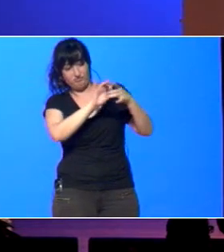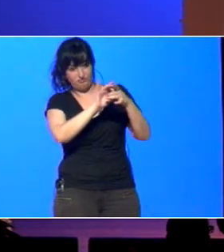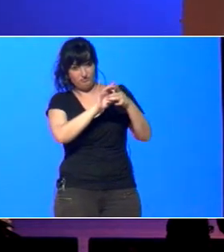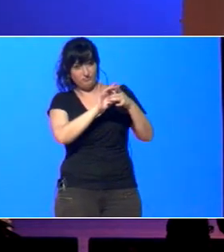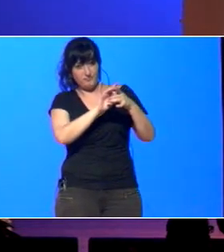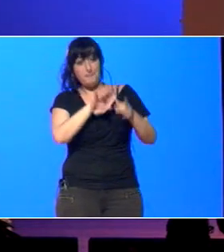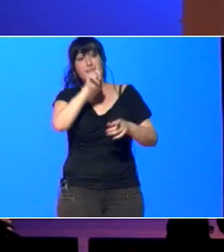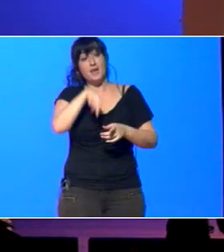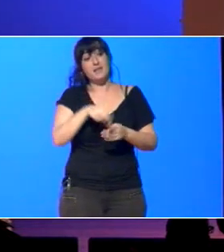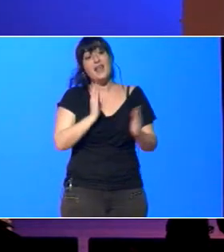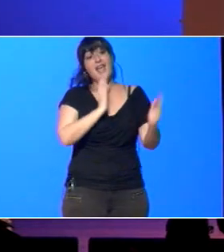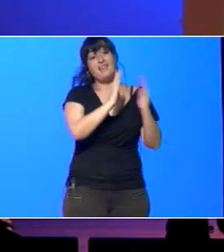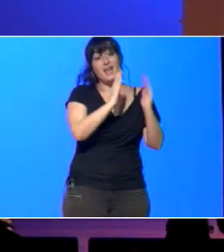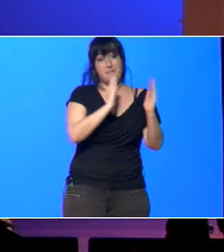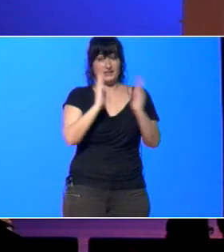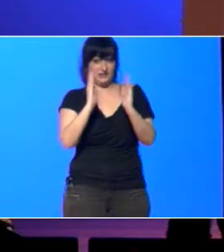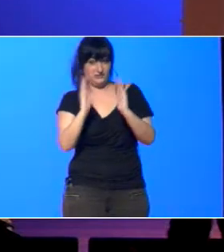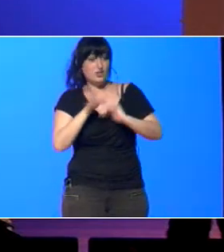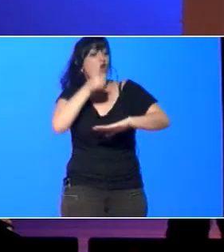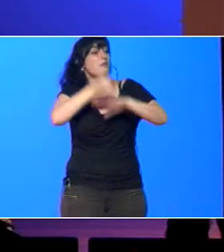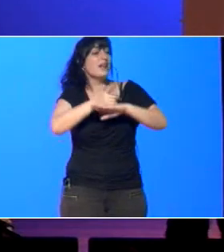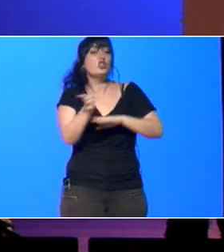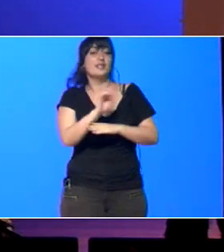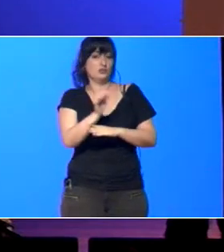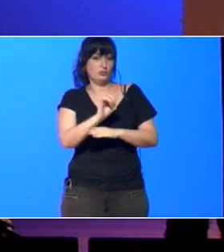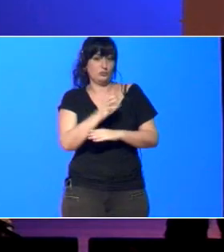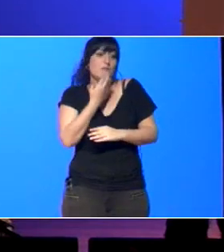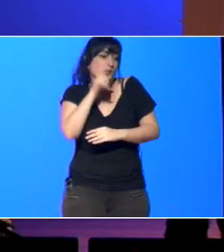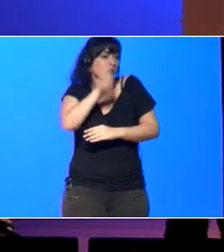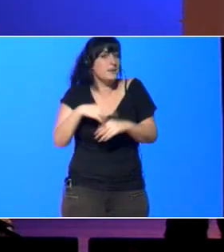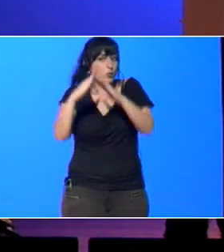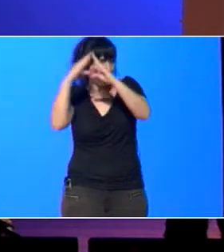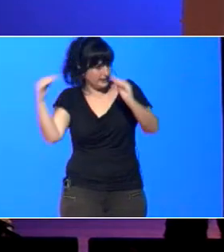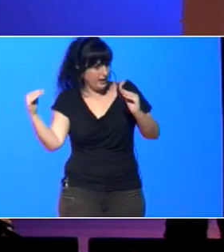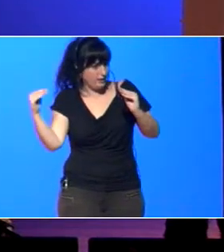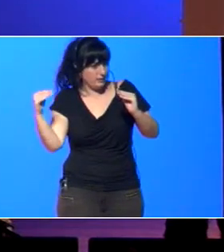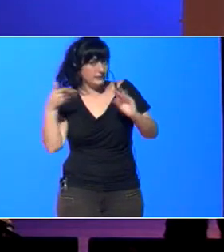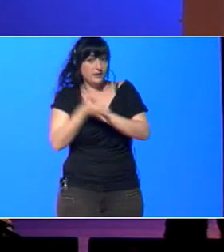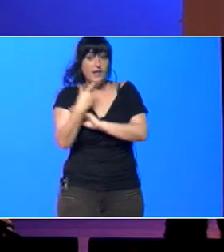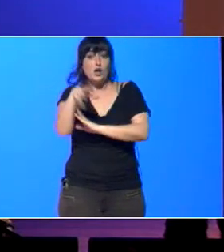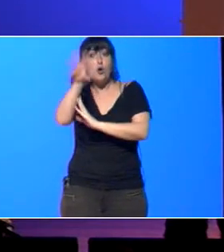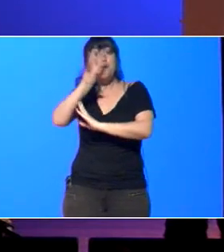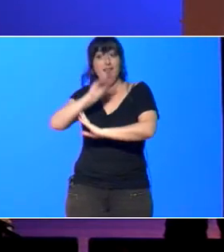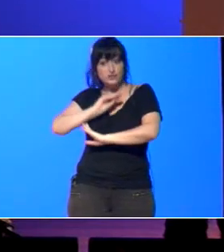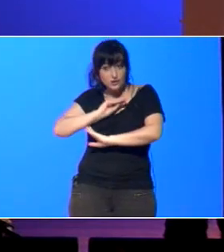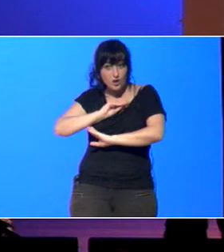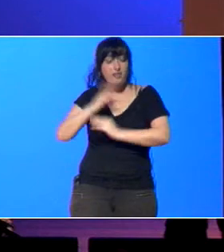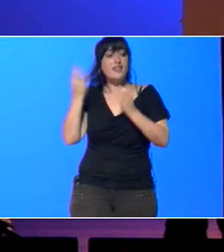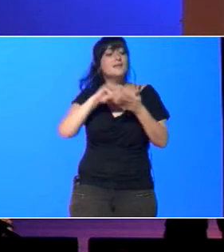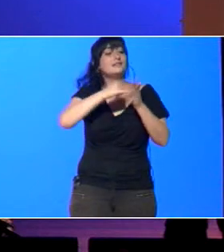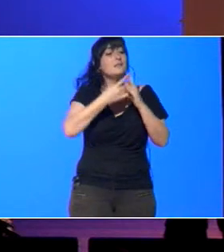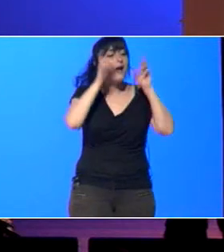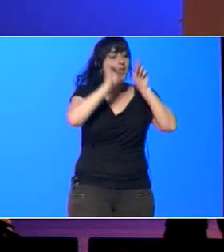las etapas no obligatorias, también en la universidad. Es decir, la comprensividad tiene que poder llegar a todas las etapas del sistema